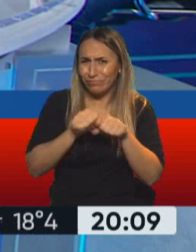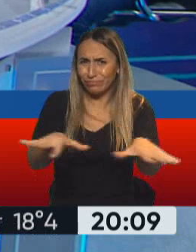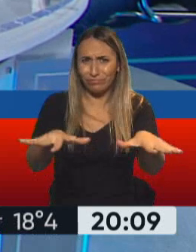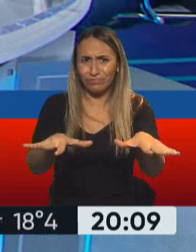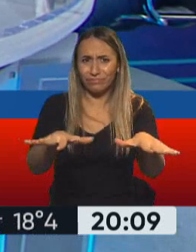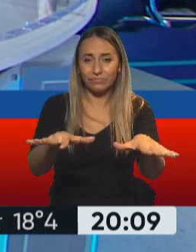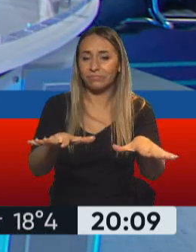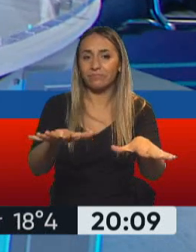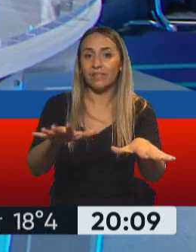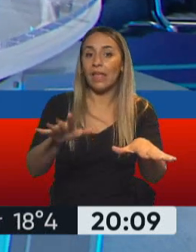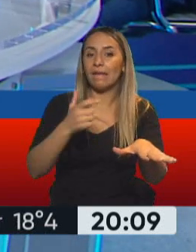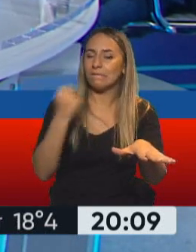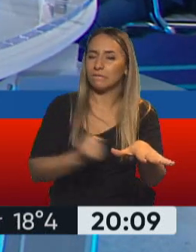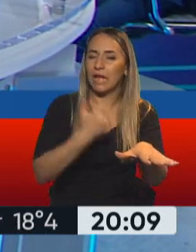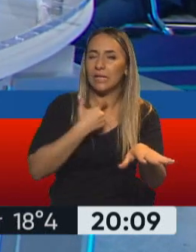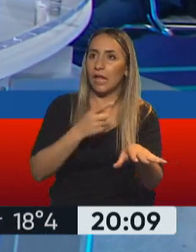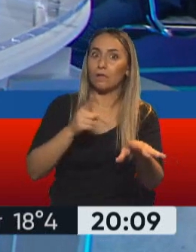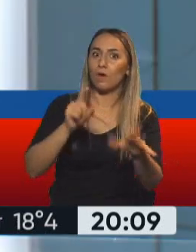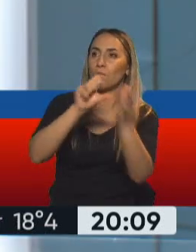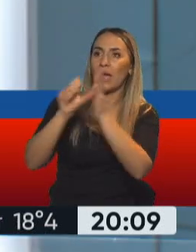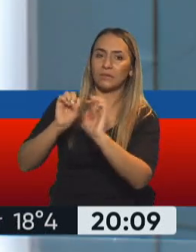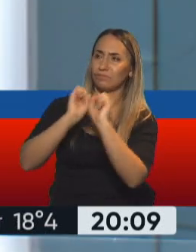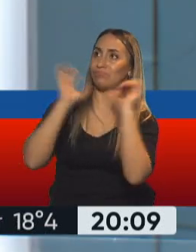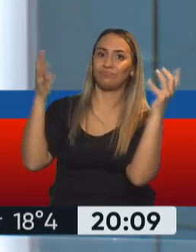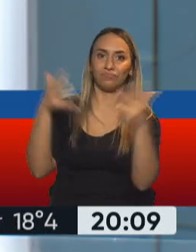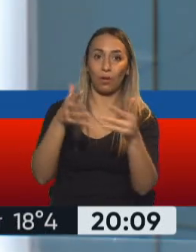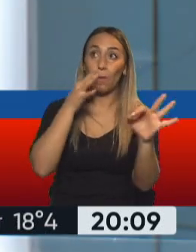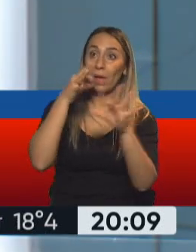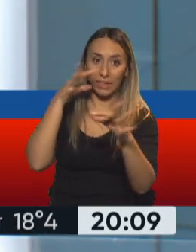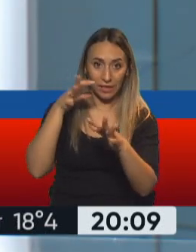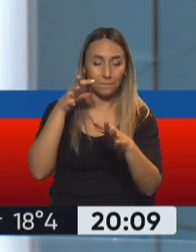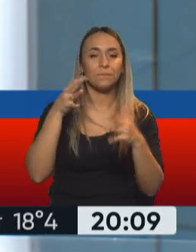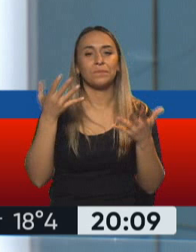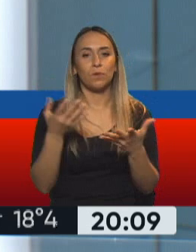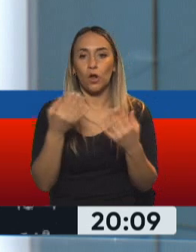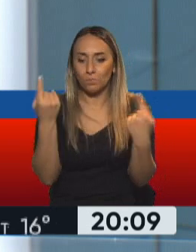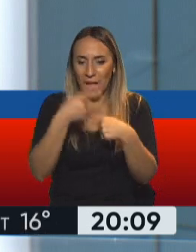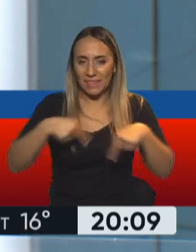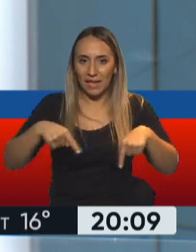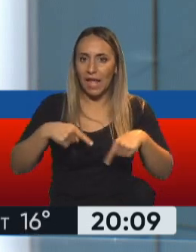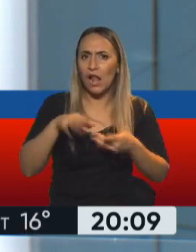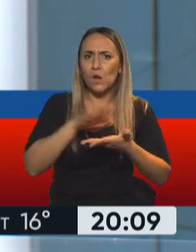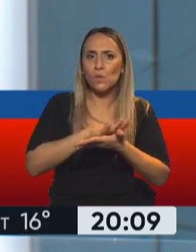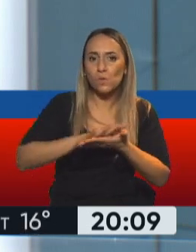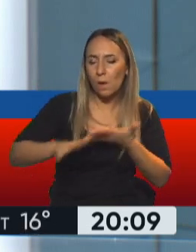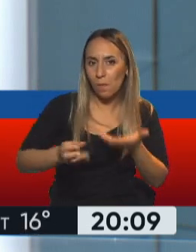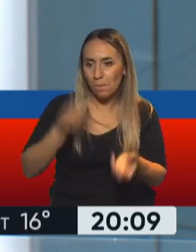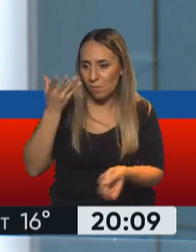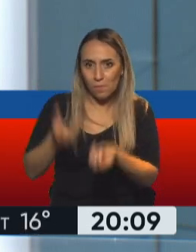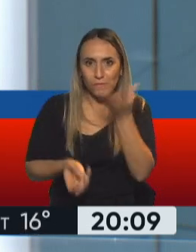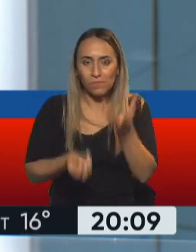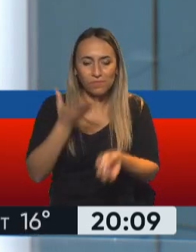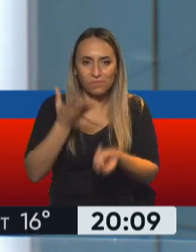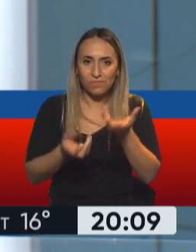a internacionalizarse. También, bueno, justamente por el contenido innovador que tienen, ¿no? En la presentación hace